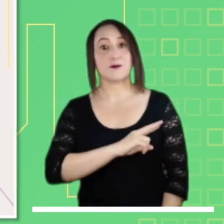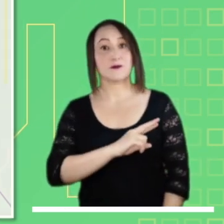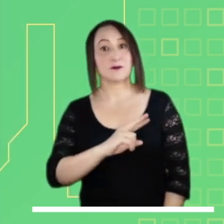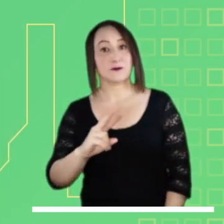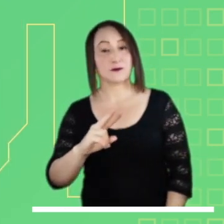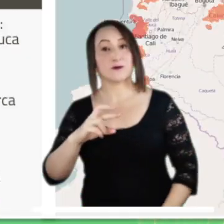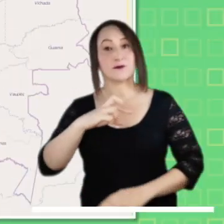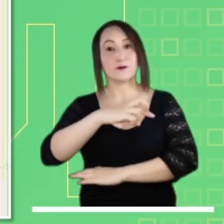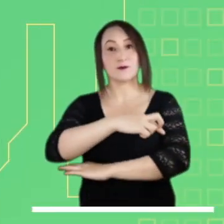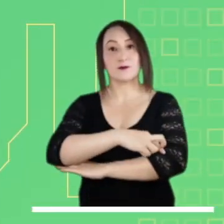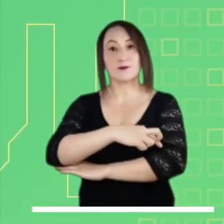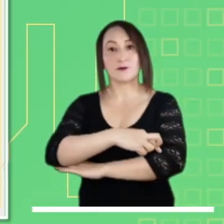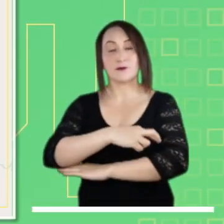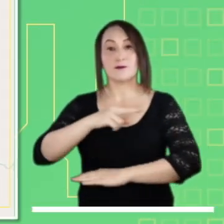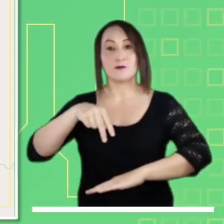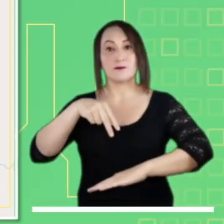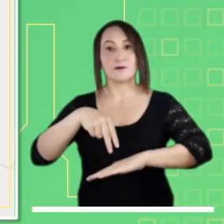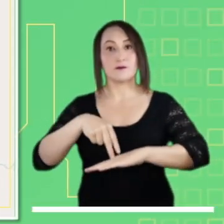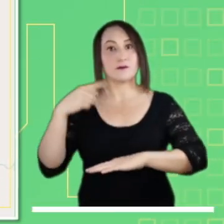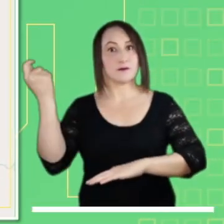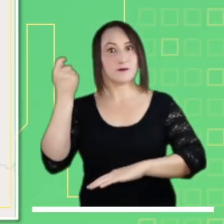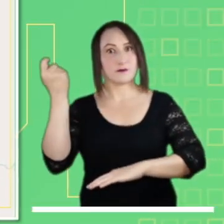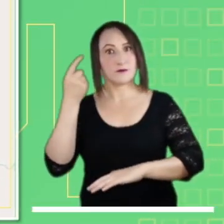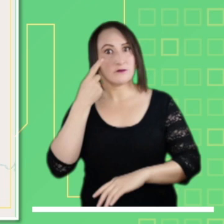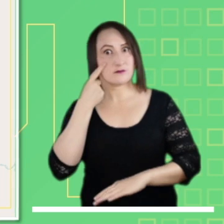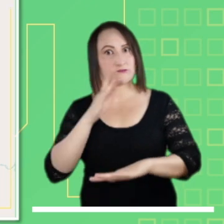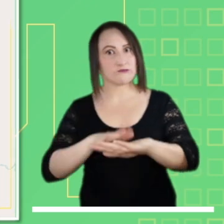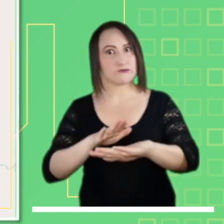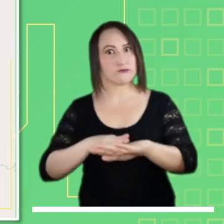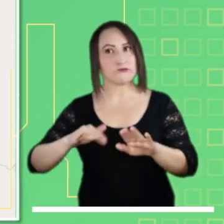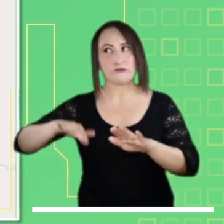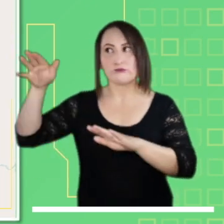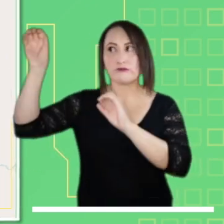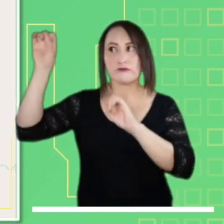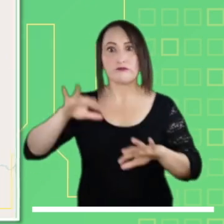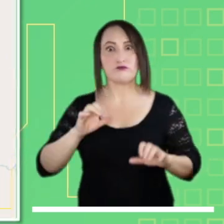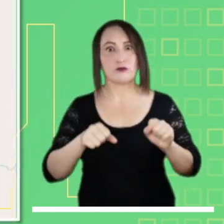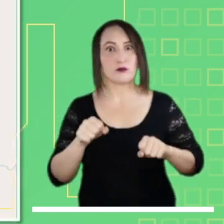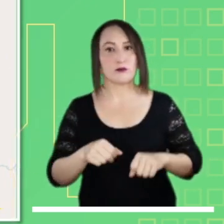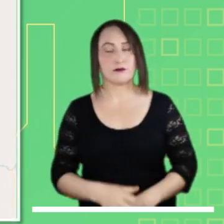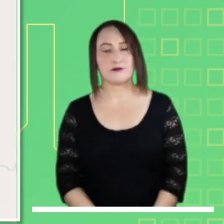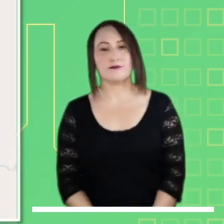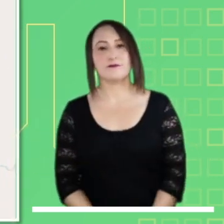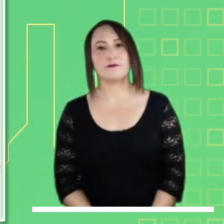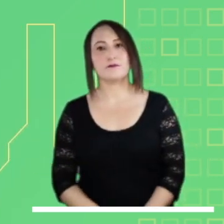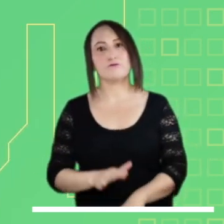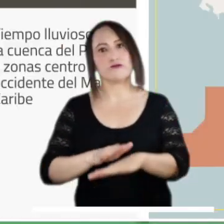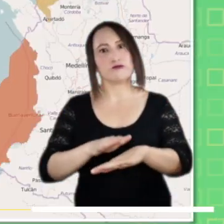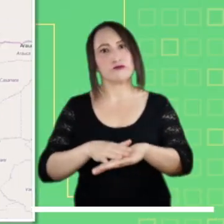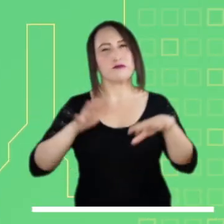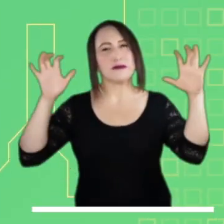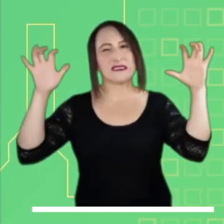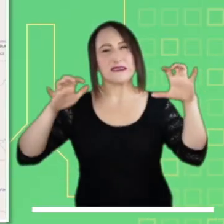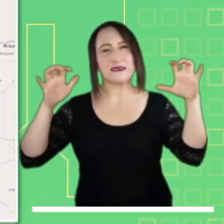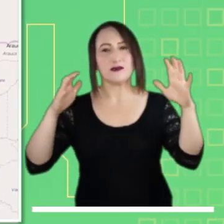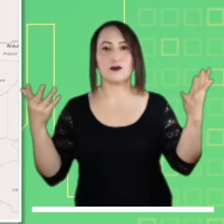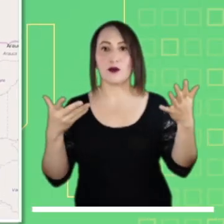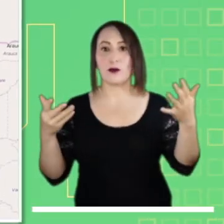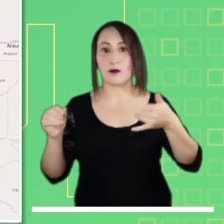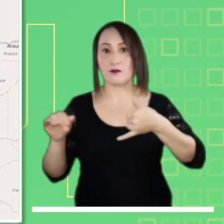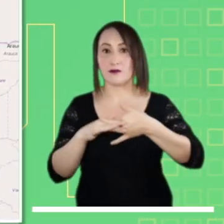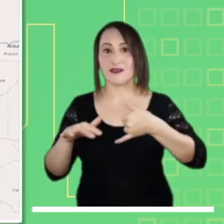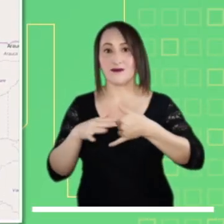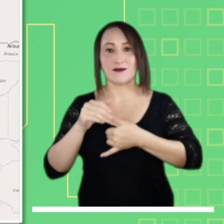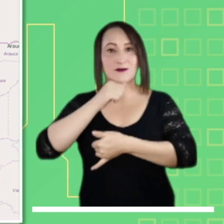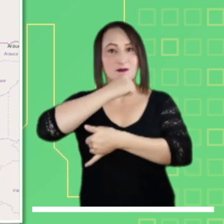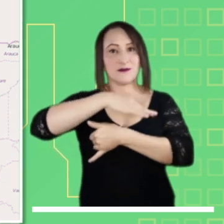vegetal. Valle del Cauca, Putumayo, Nariño, Meta deben tener máxima precaución por posibles deslizamientos. Precaución